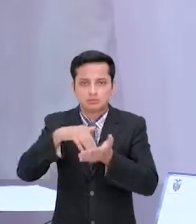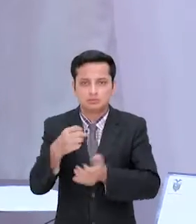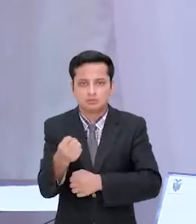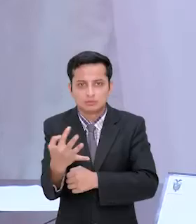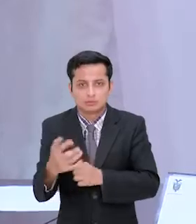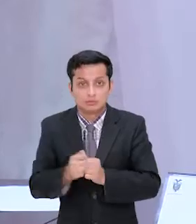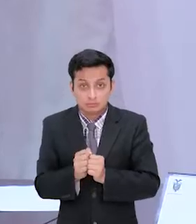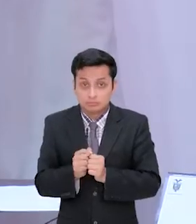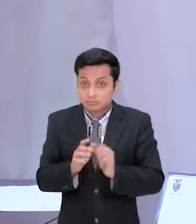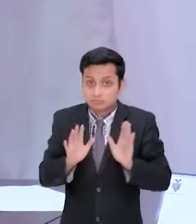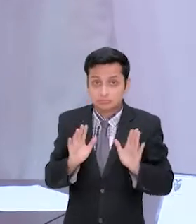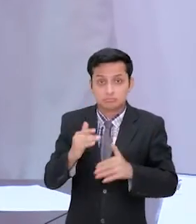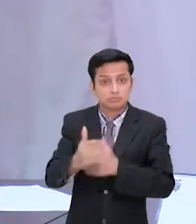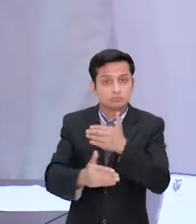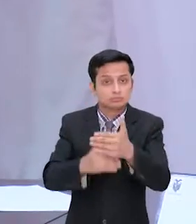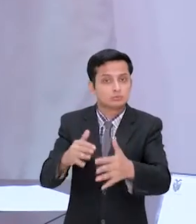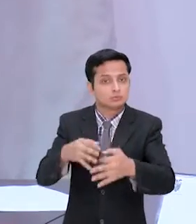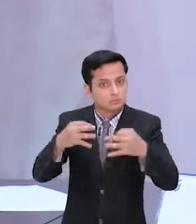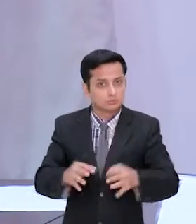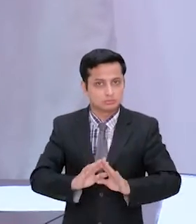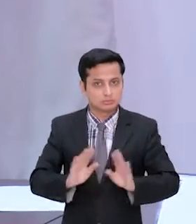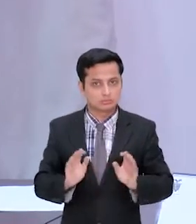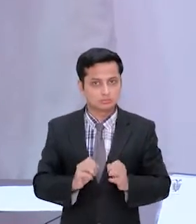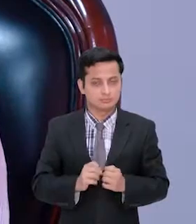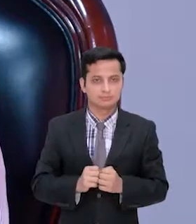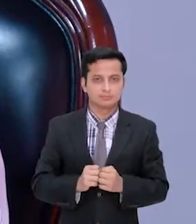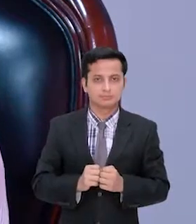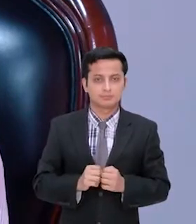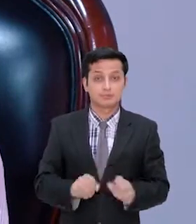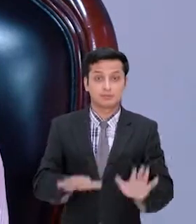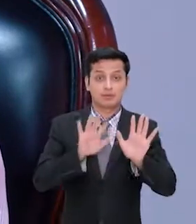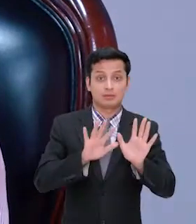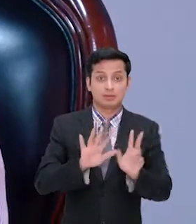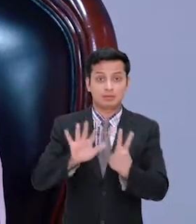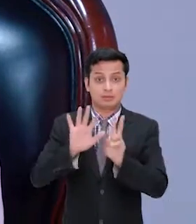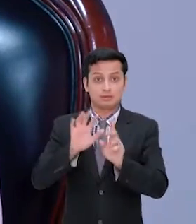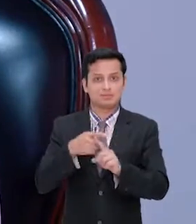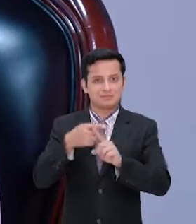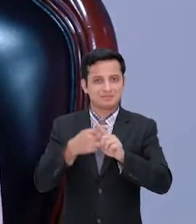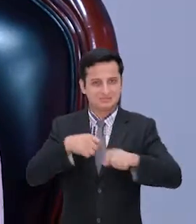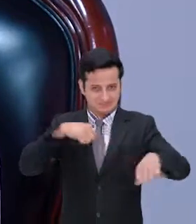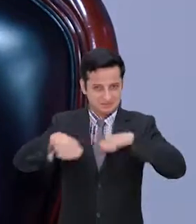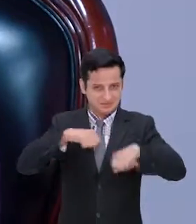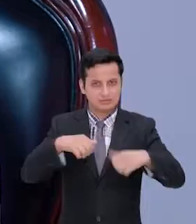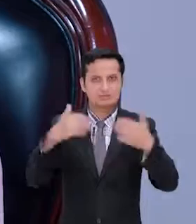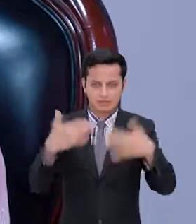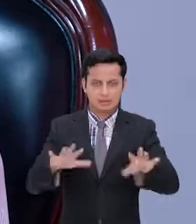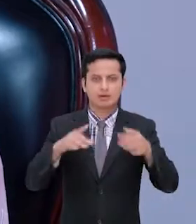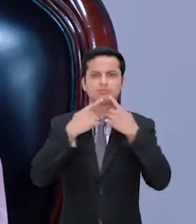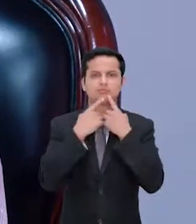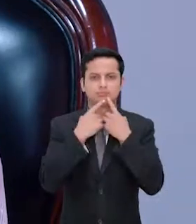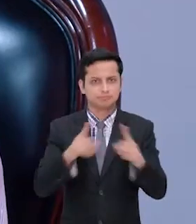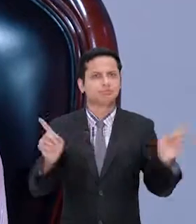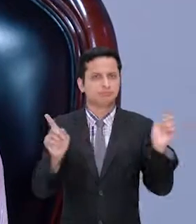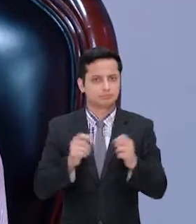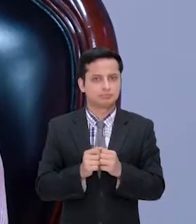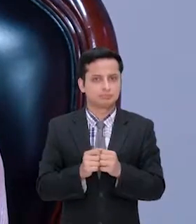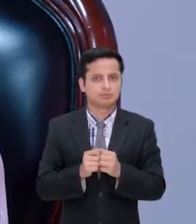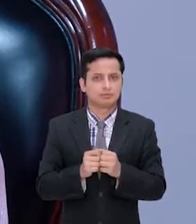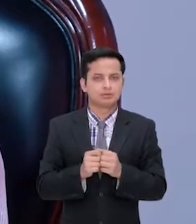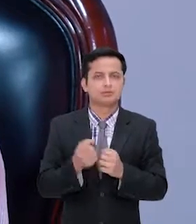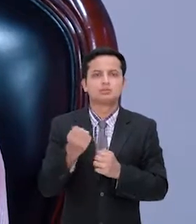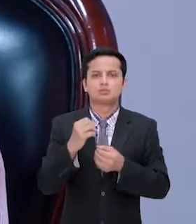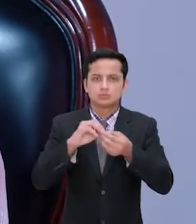las apelaciones. Hay que cumplir con el debido proceso. 17 de mayo, aquí se proclamó ya los